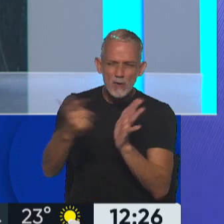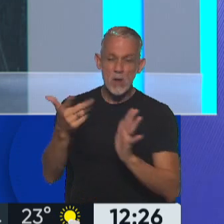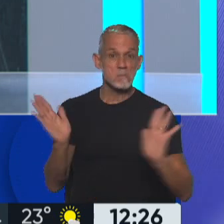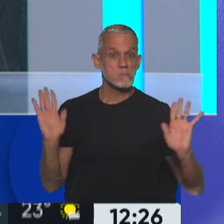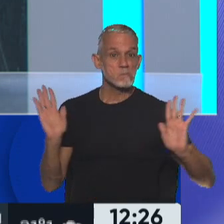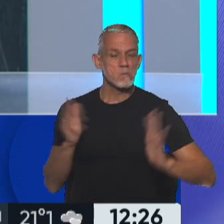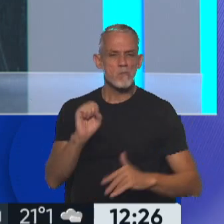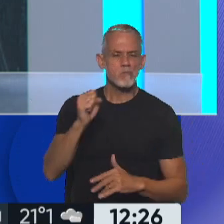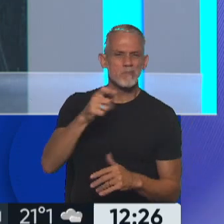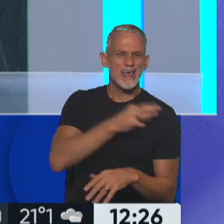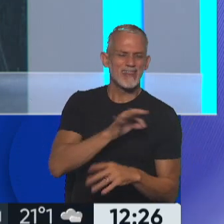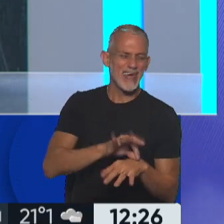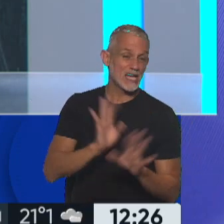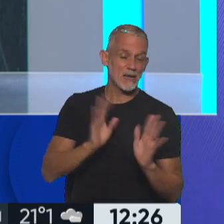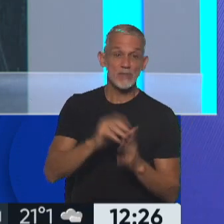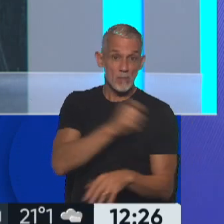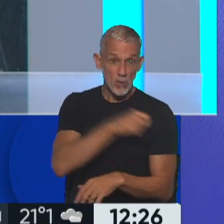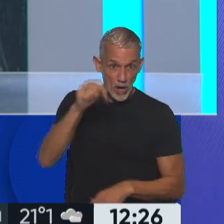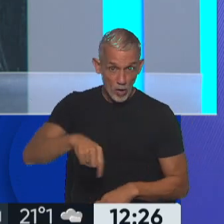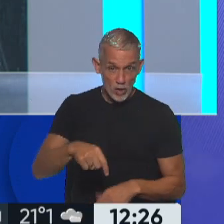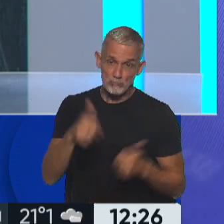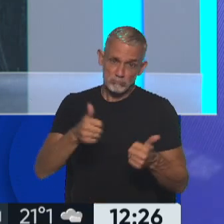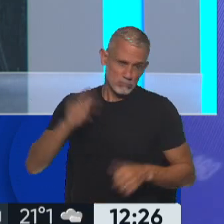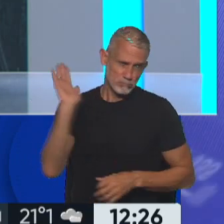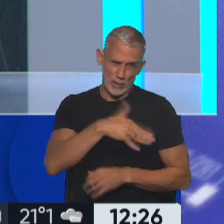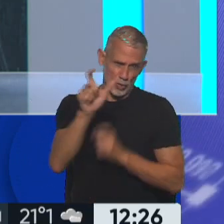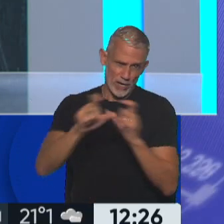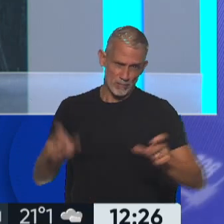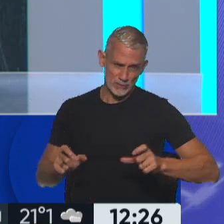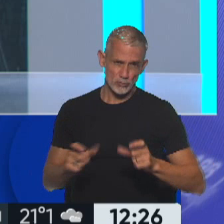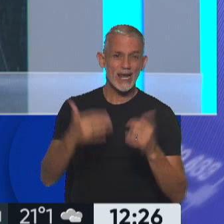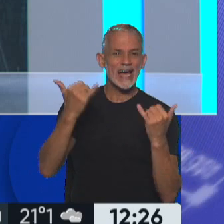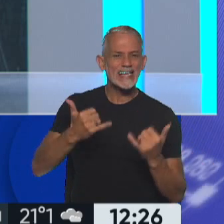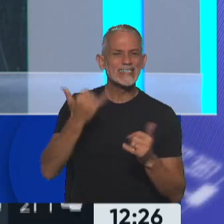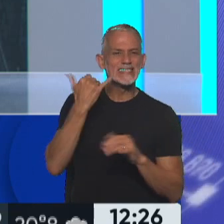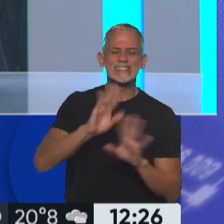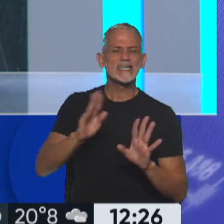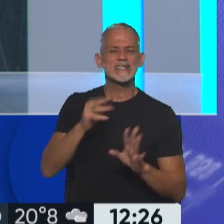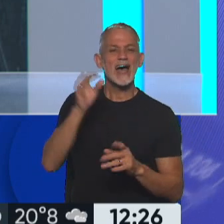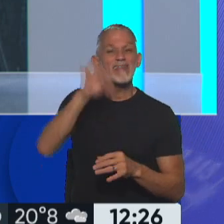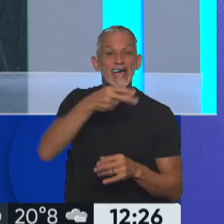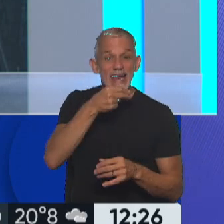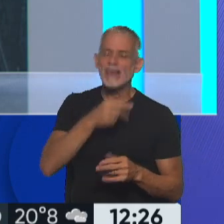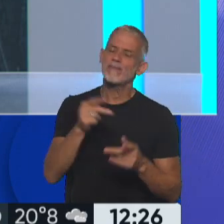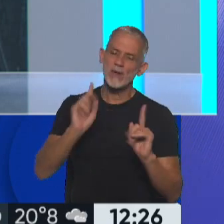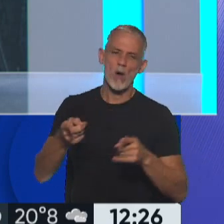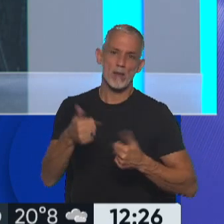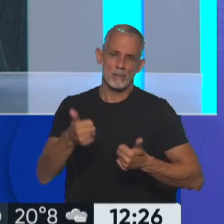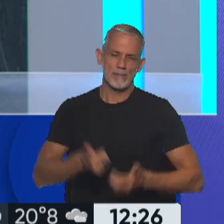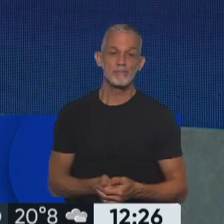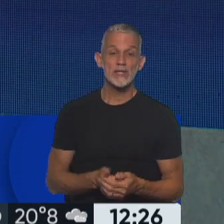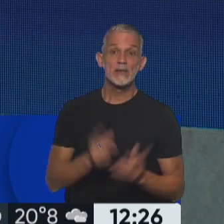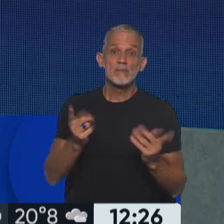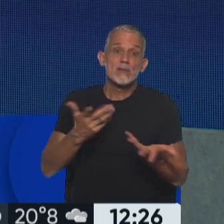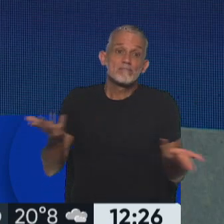haya tenido dengue previo. Pero la vacuna hoy es beneficiosa para todas las personas que no tuvieron dengue. Bueno, mientras tanto, le